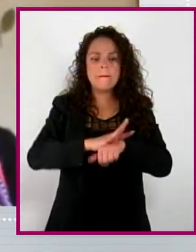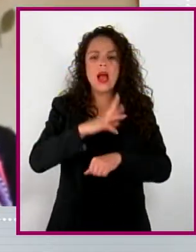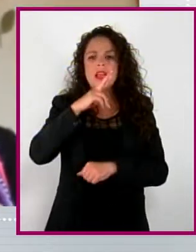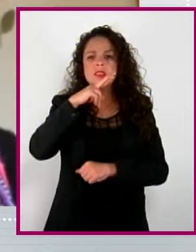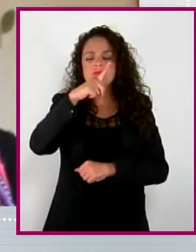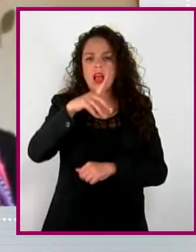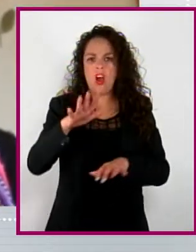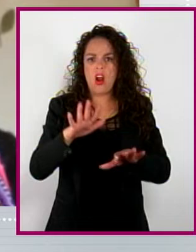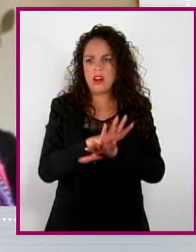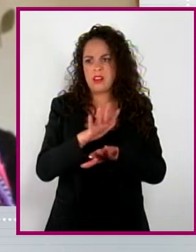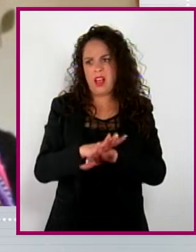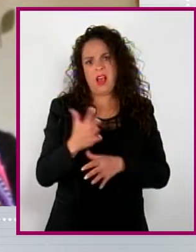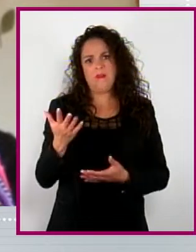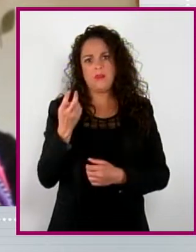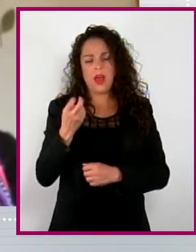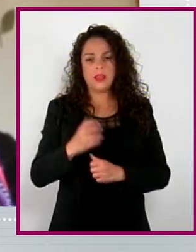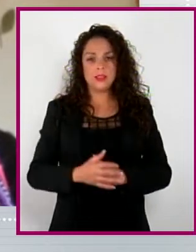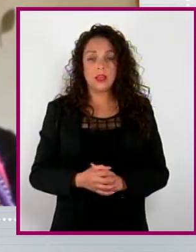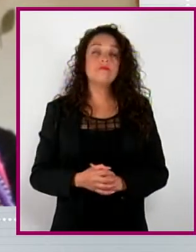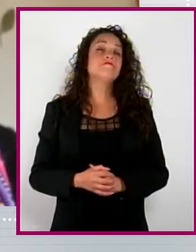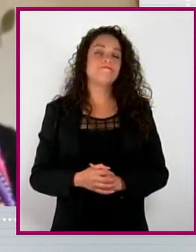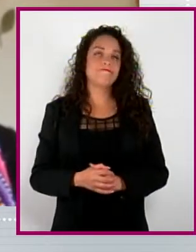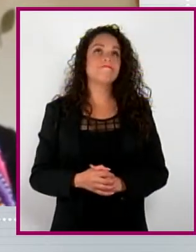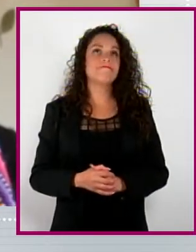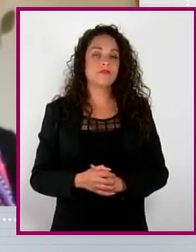jóvenes es muy importante